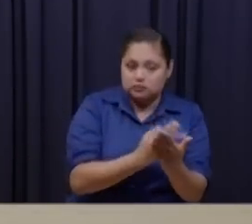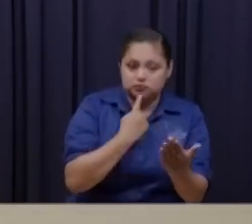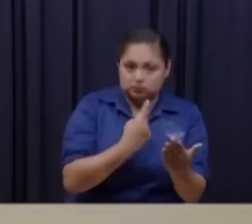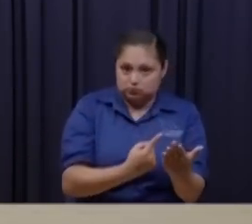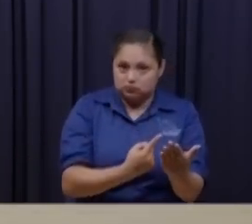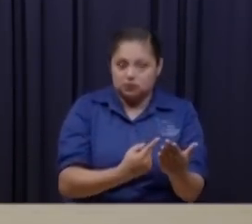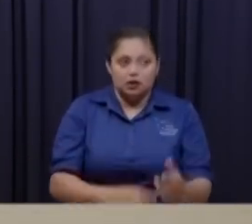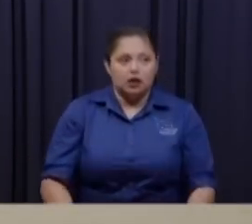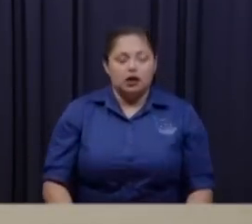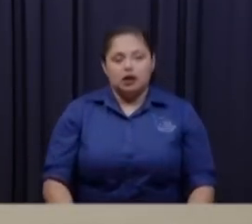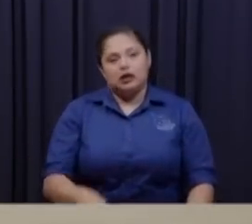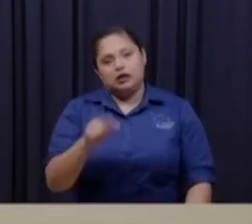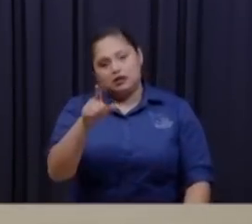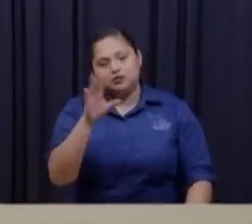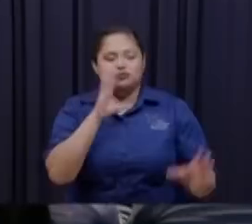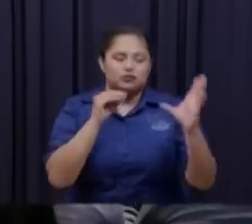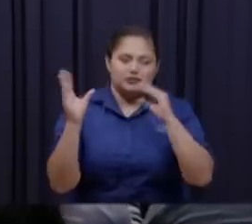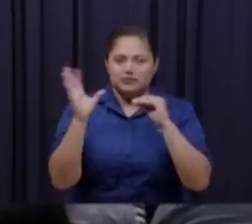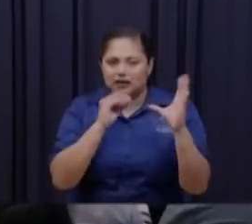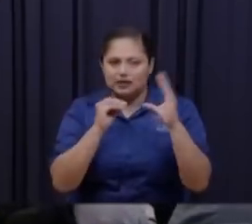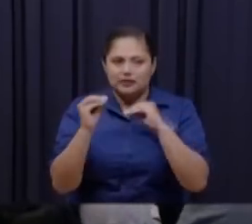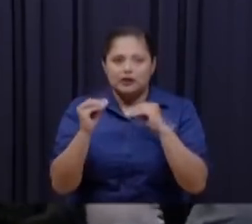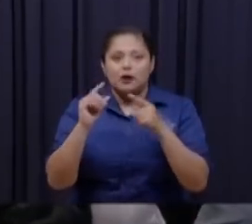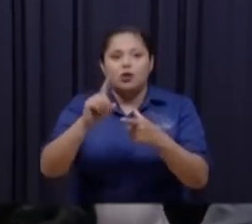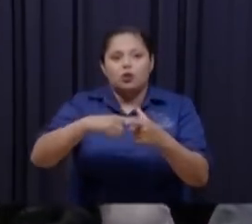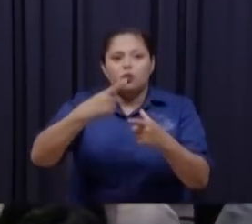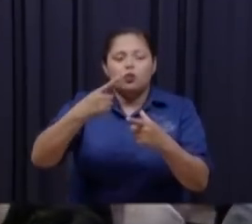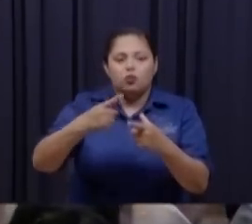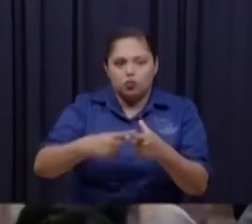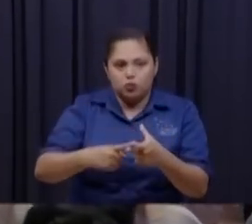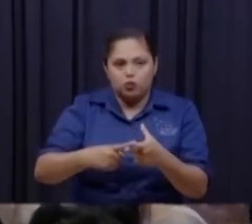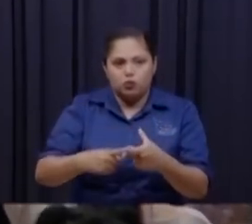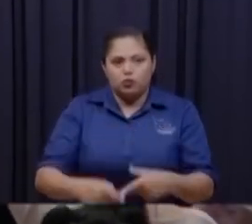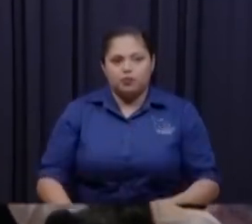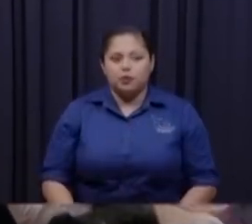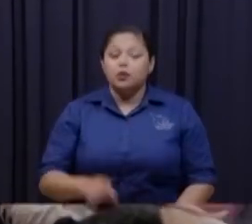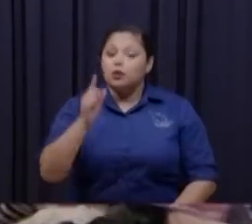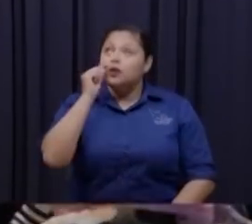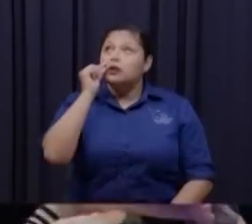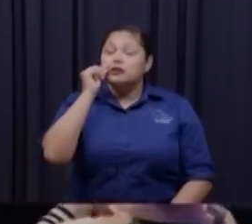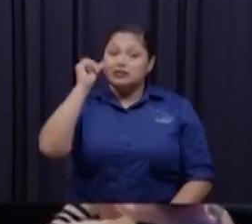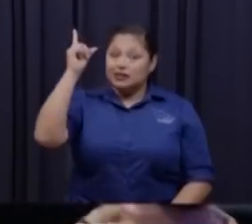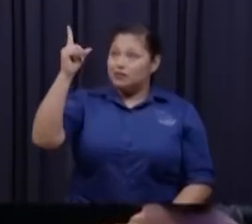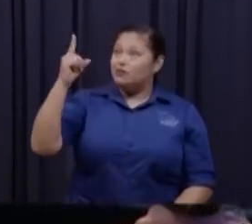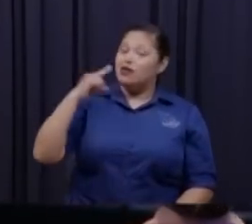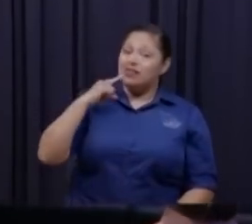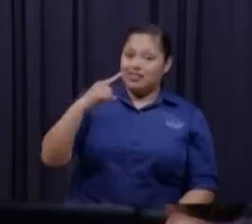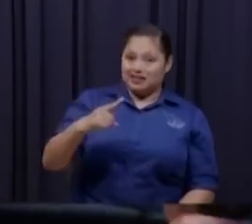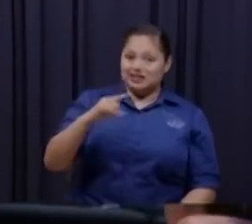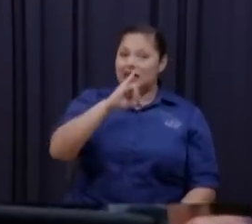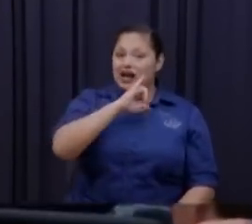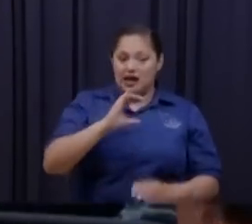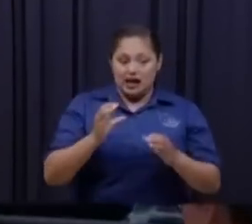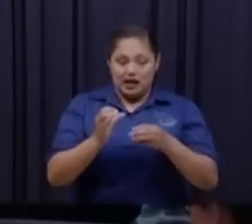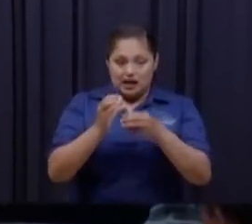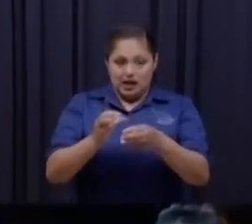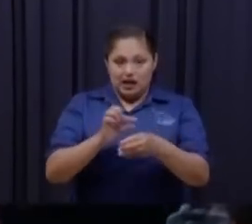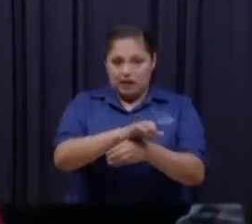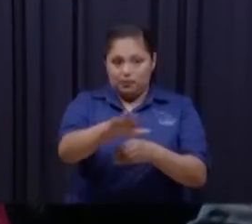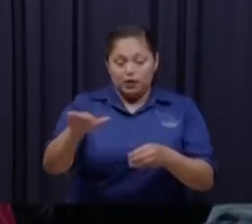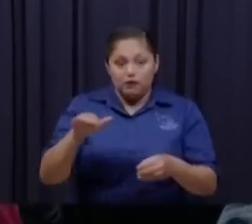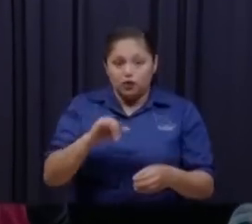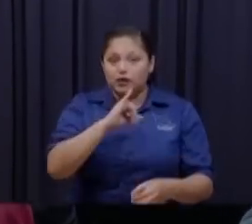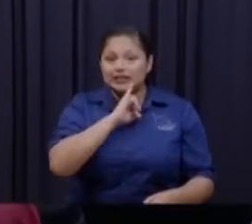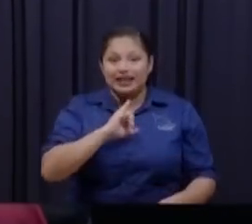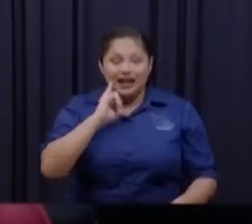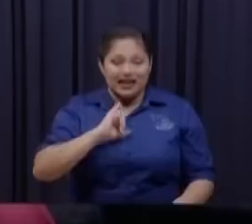y es lo que hemos estado conversando, es cuando el Señor le dice a Israel.